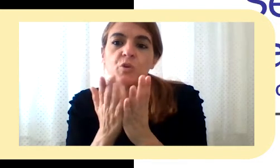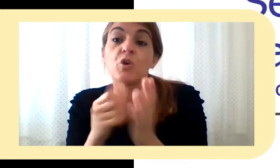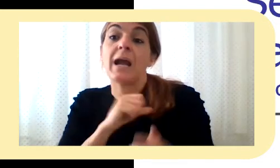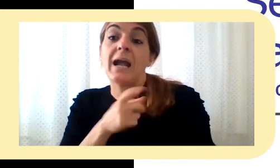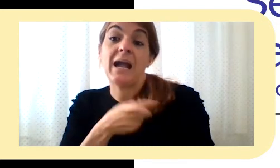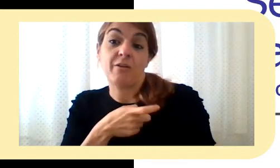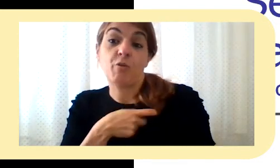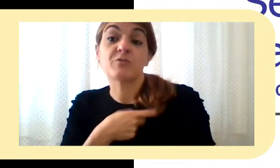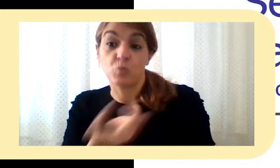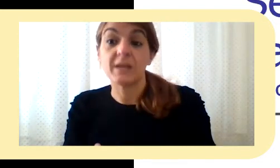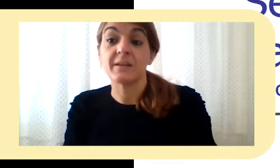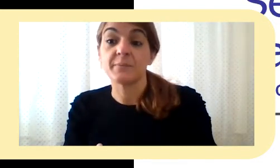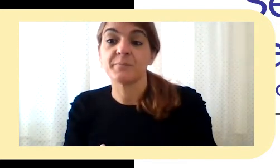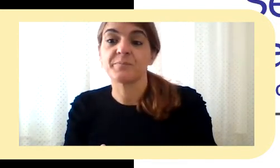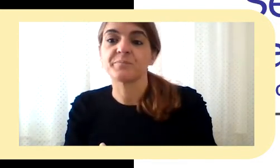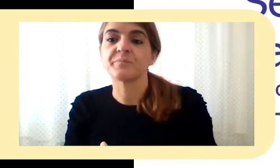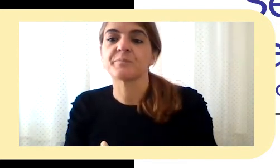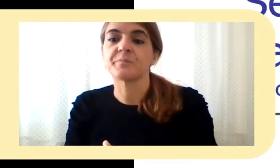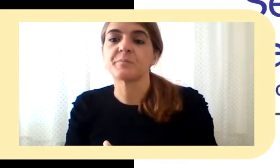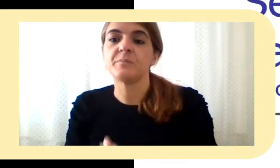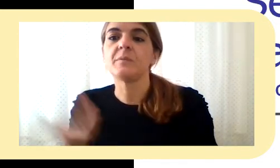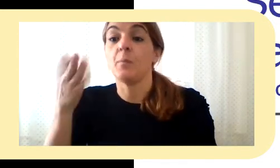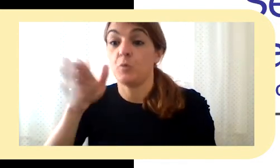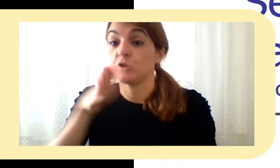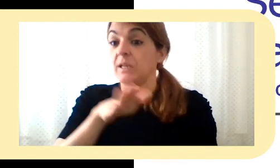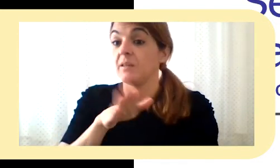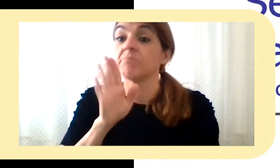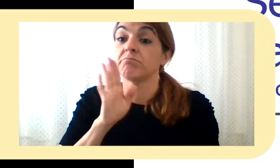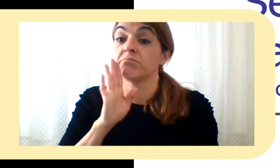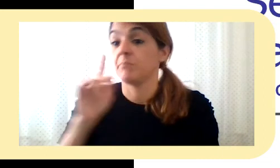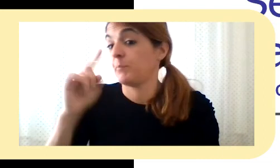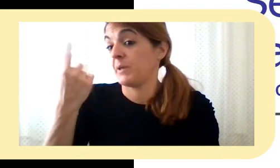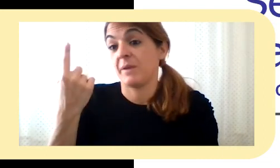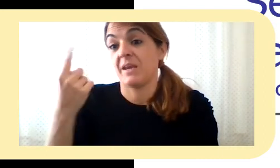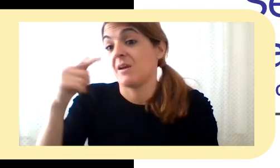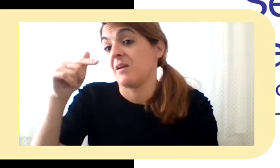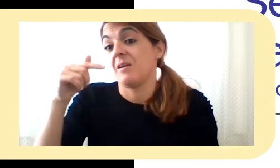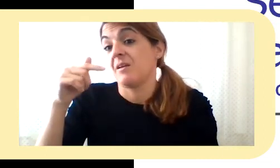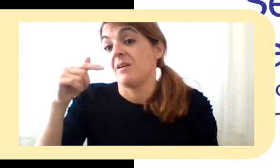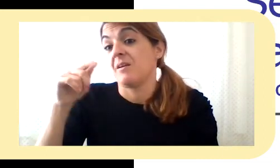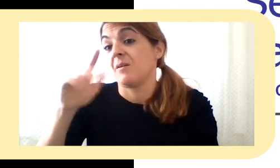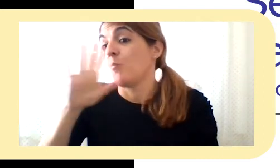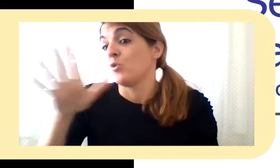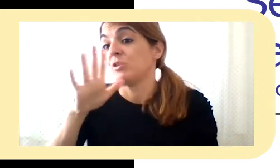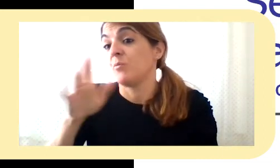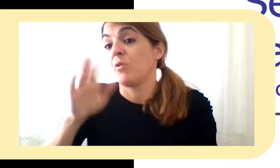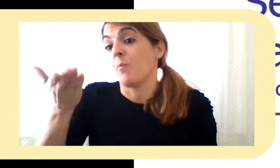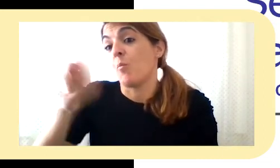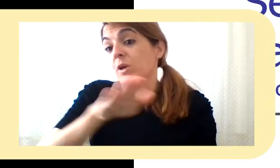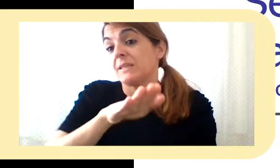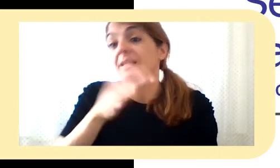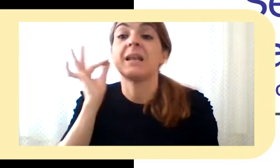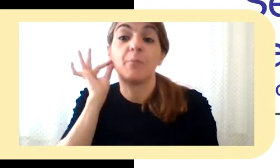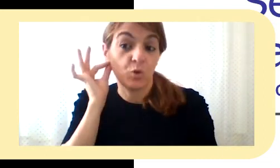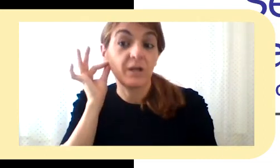dicho, la mortalidad cardiovascular es la primera en causa de muerte en las mujeres. Cardiovascular puede